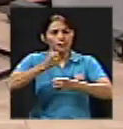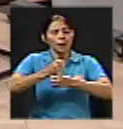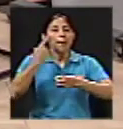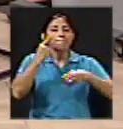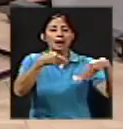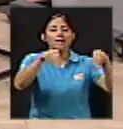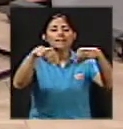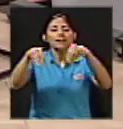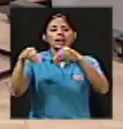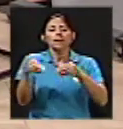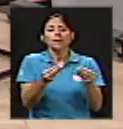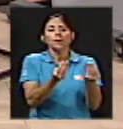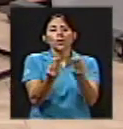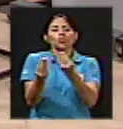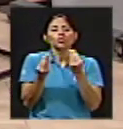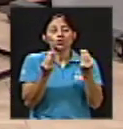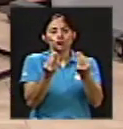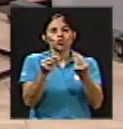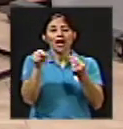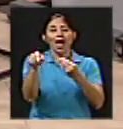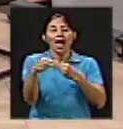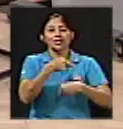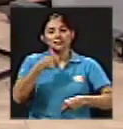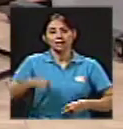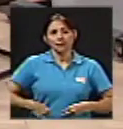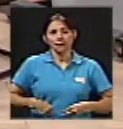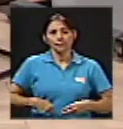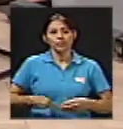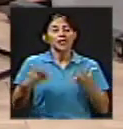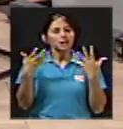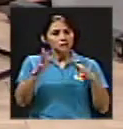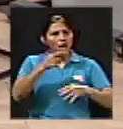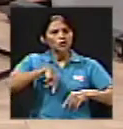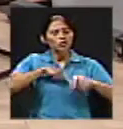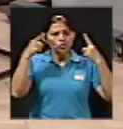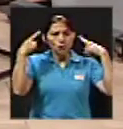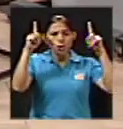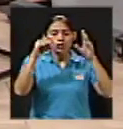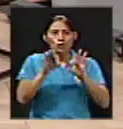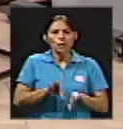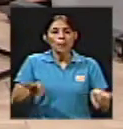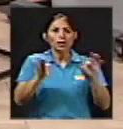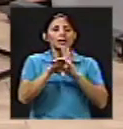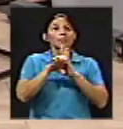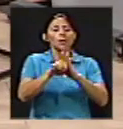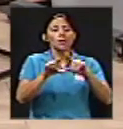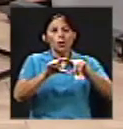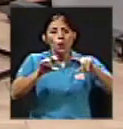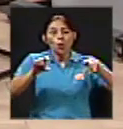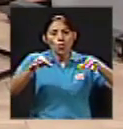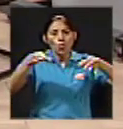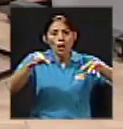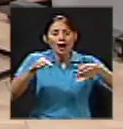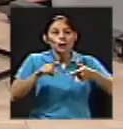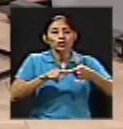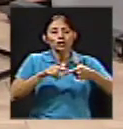de productos costarricenses a China, y tenemos ya logros muy importantes: exportación de cueros, exportación de